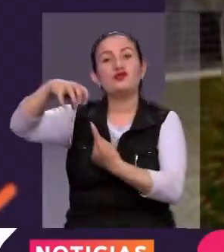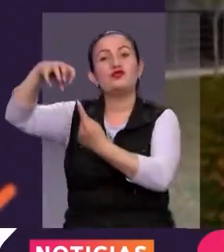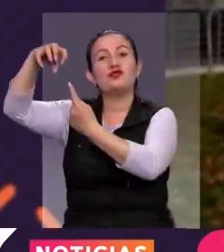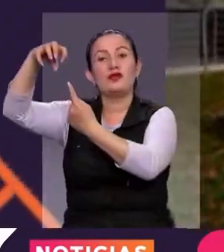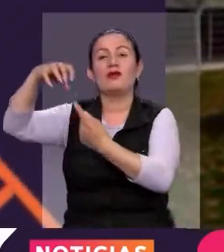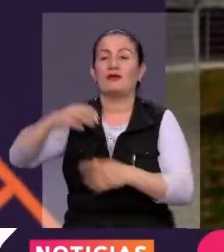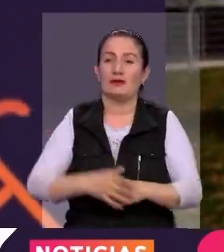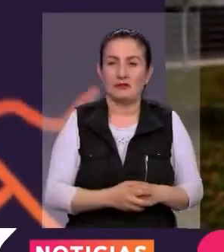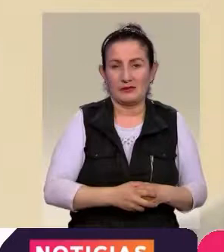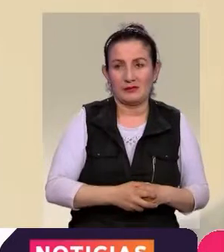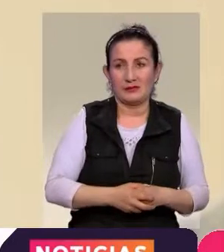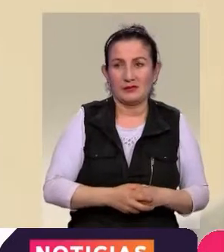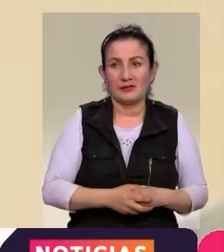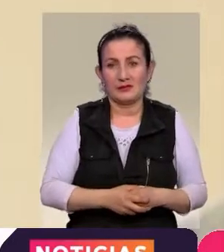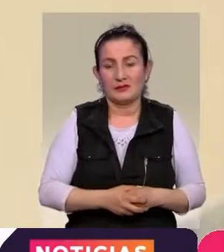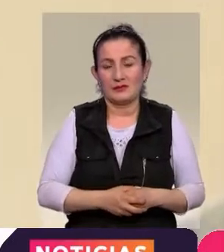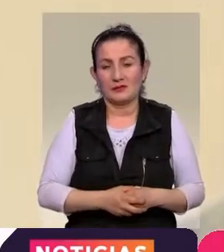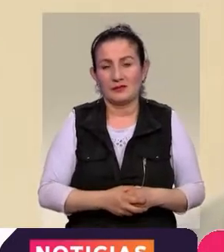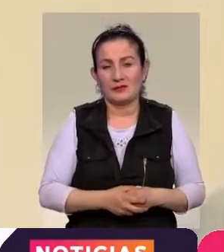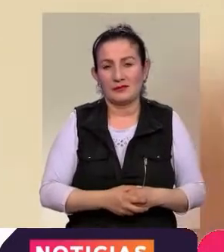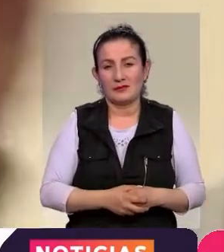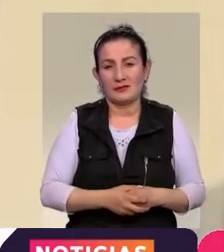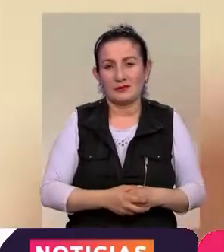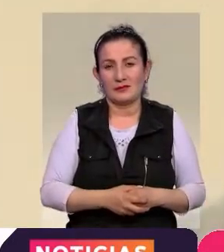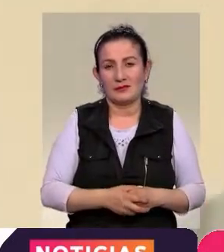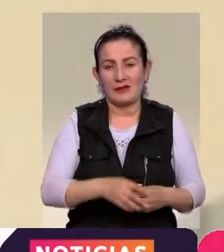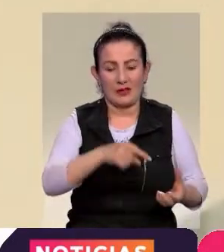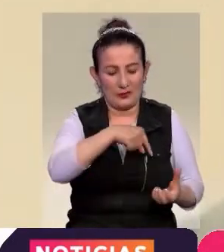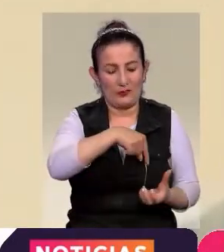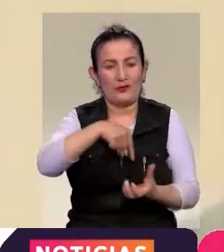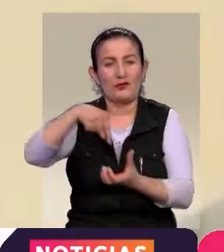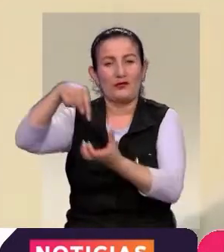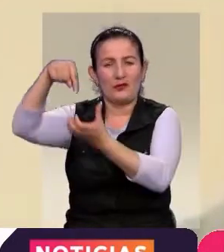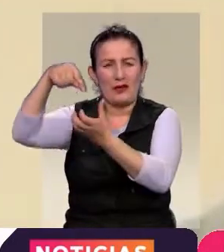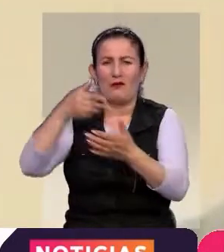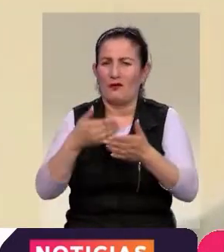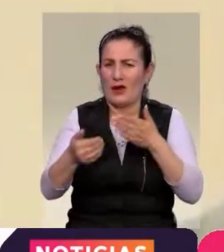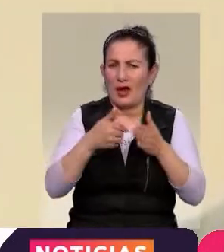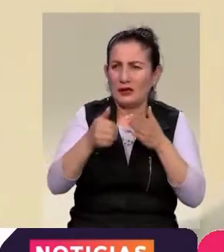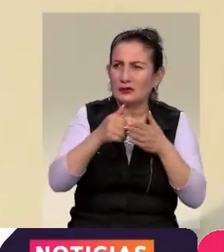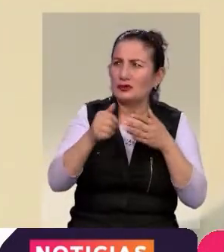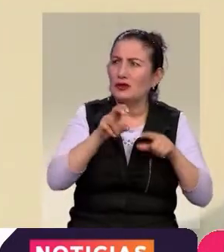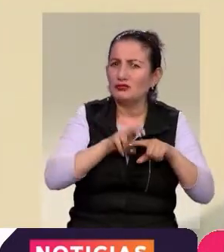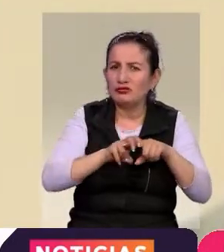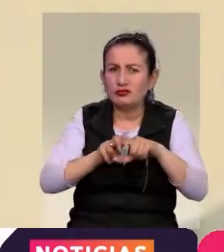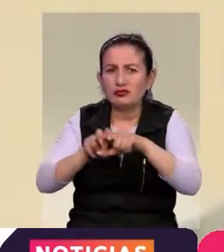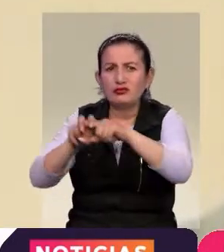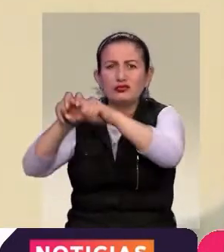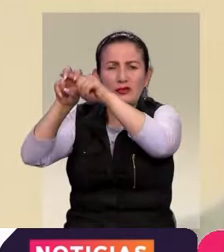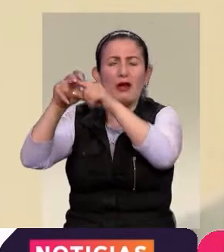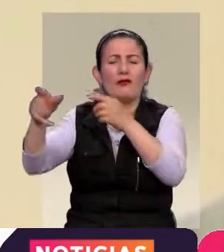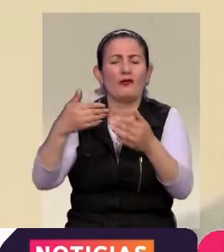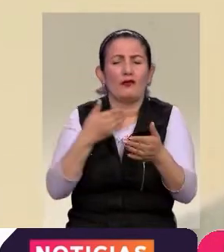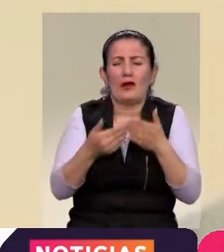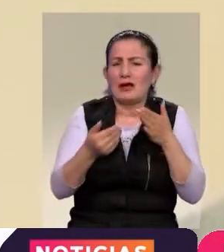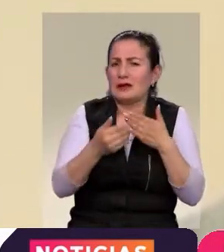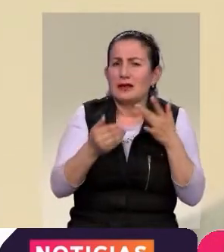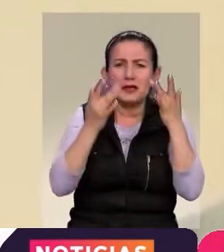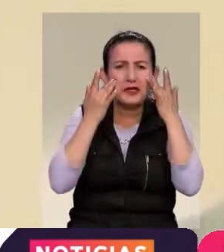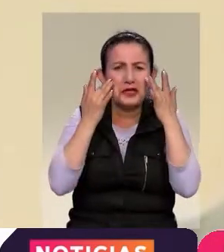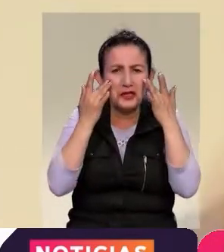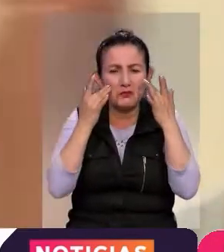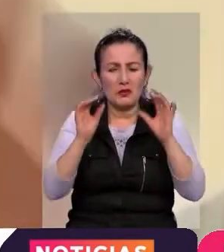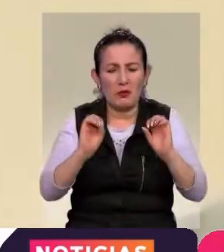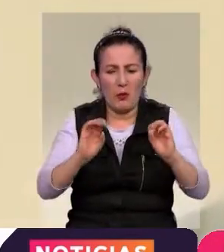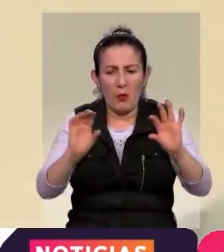sistema de cable aéreo. Les permitirá una conexión más rápida, más segura y sobre todo en un sistema de transporte completamente limpio entre la estación